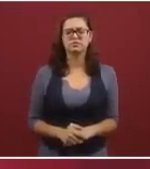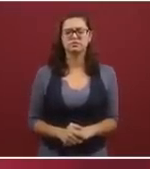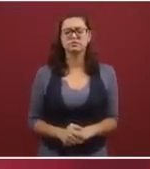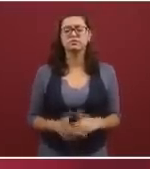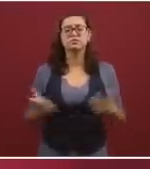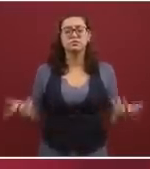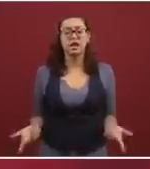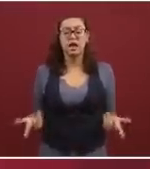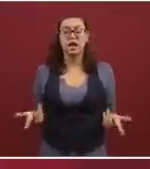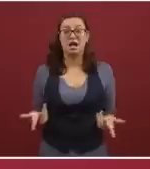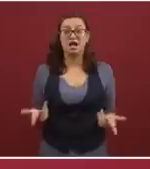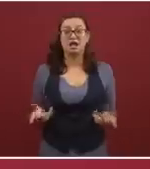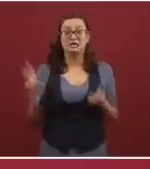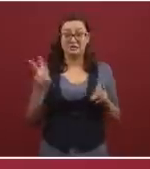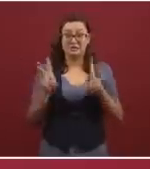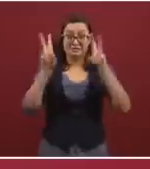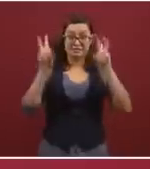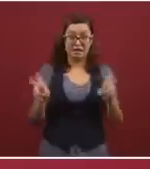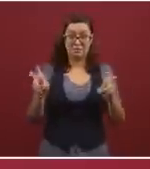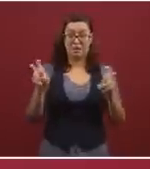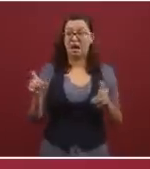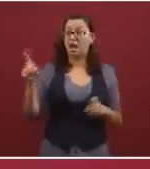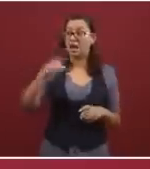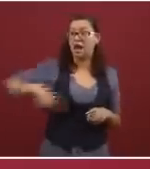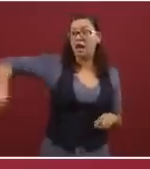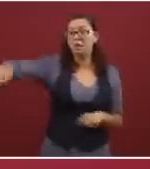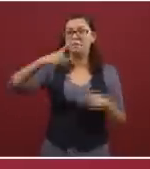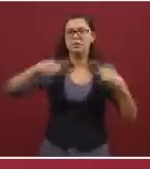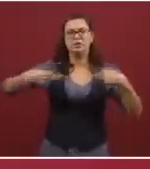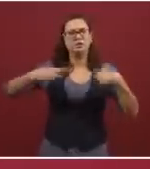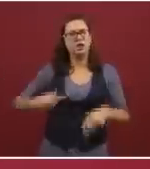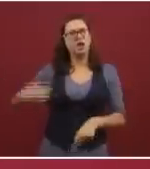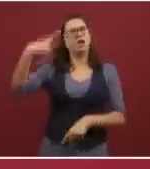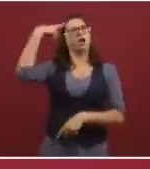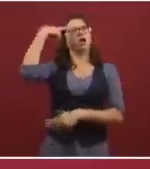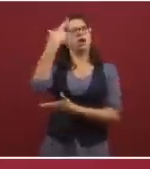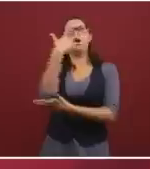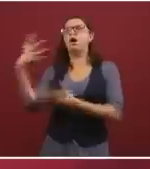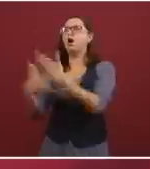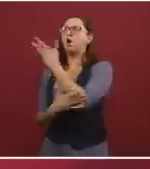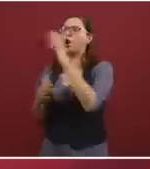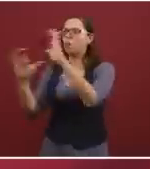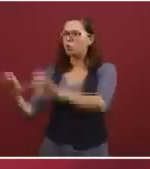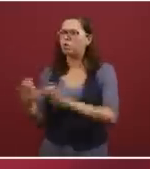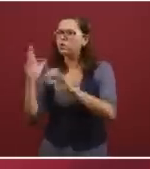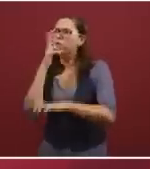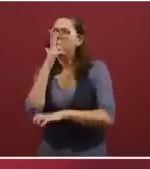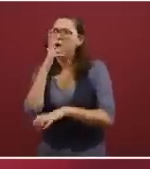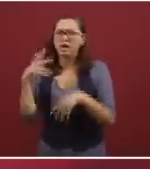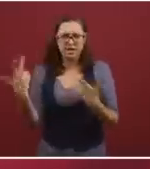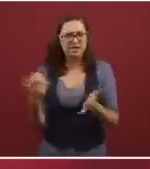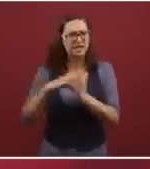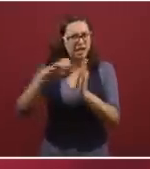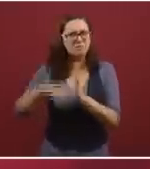conciencia ecológica es bueno. Si ustedes me dicen, a ver, en los últimos tiempos,